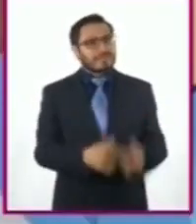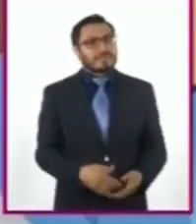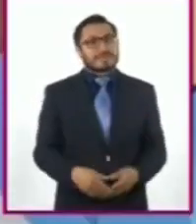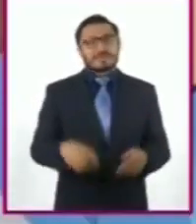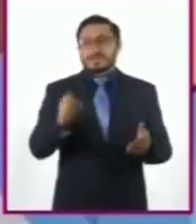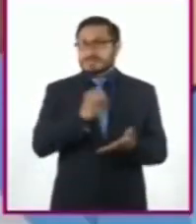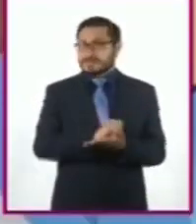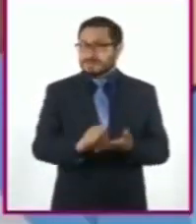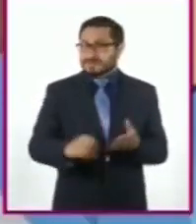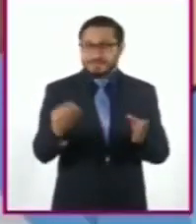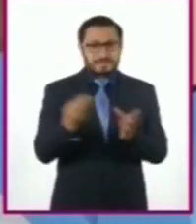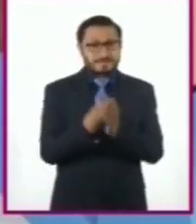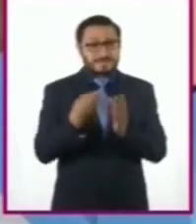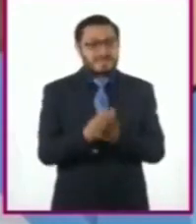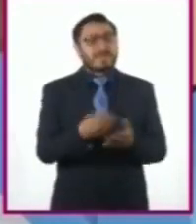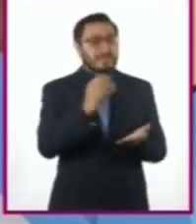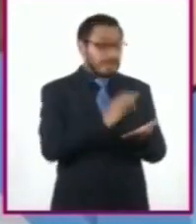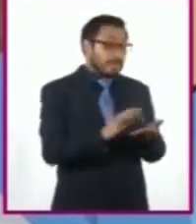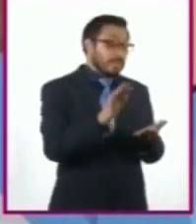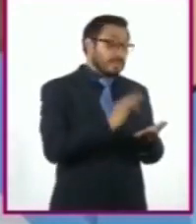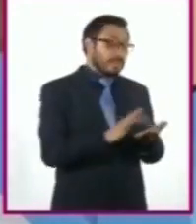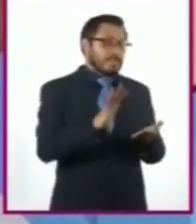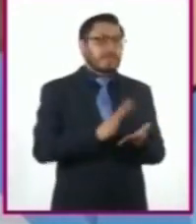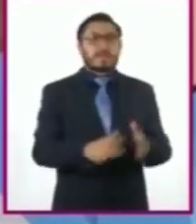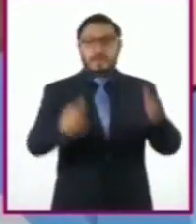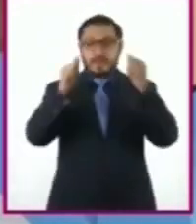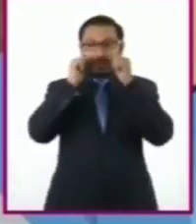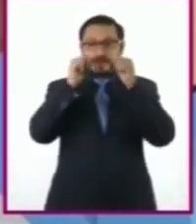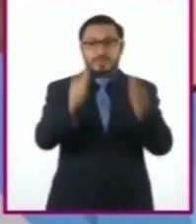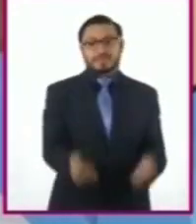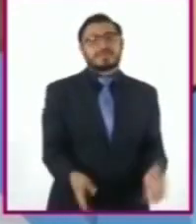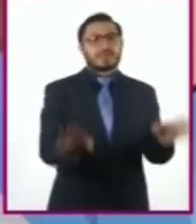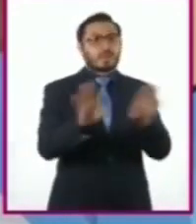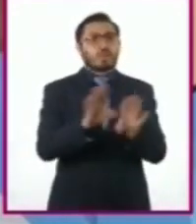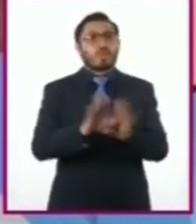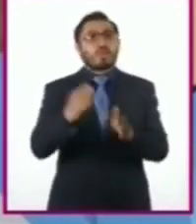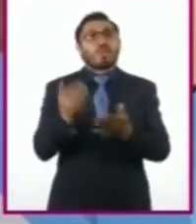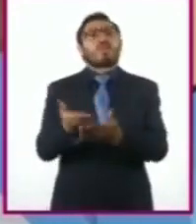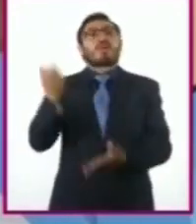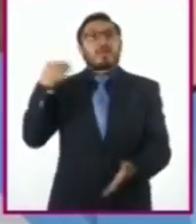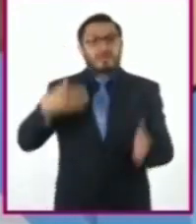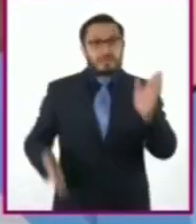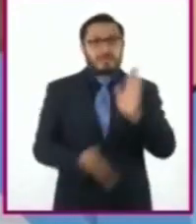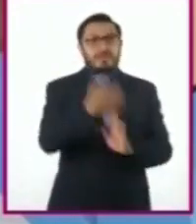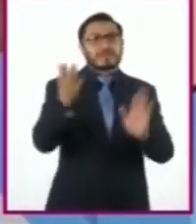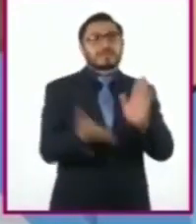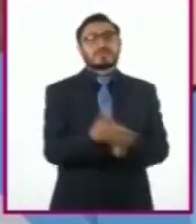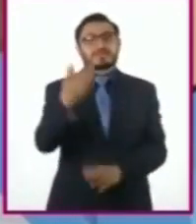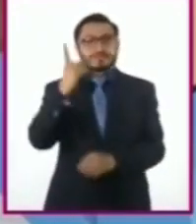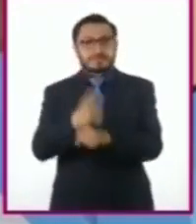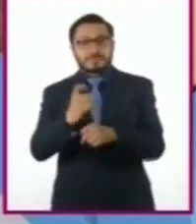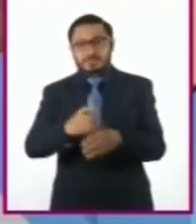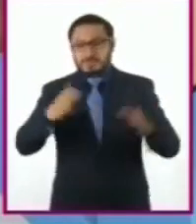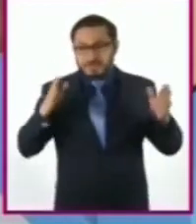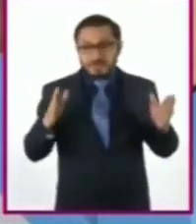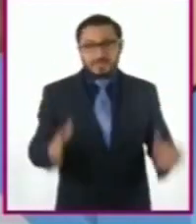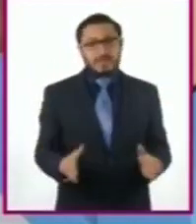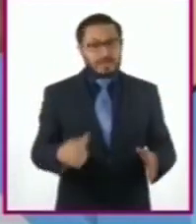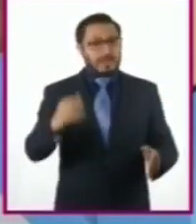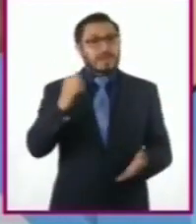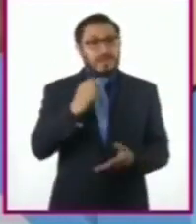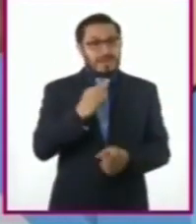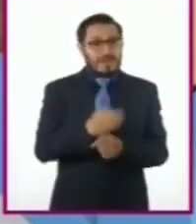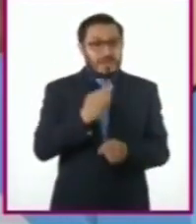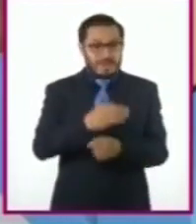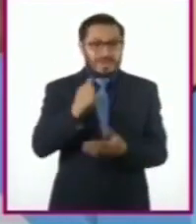sesión. En la lectura escuchamos cómo fue la construcción del primer cuadro de la actual Ciudad de